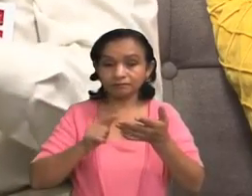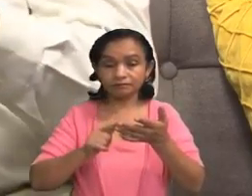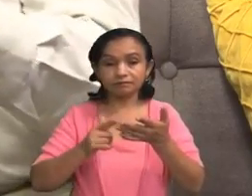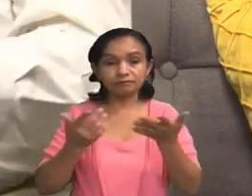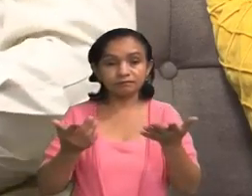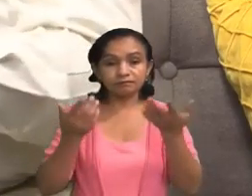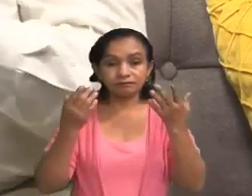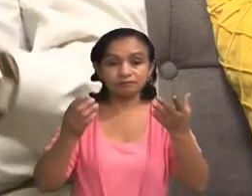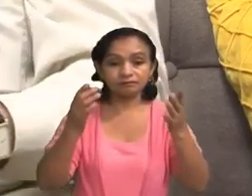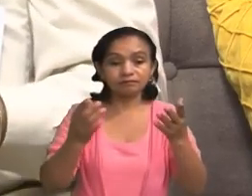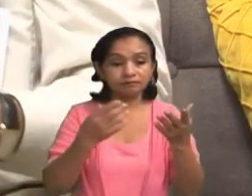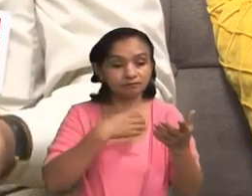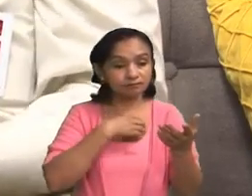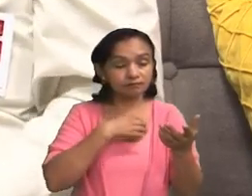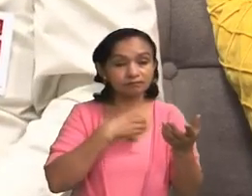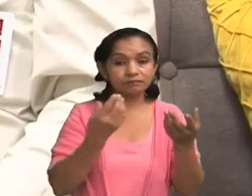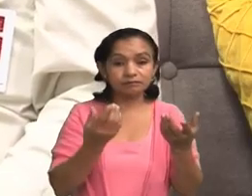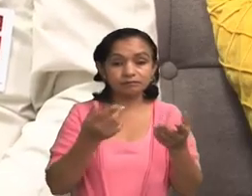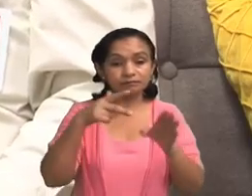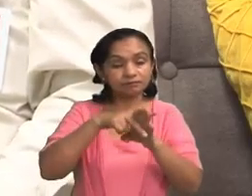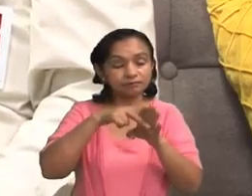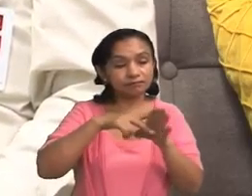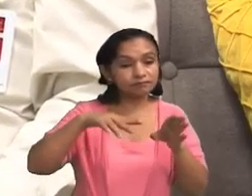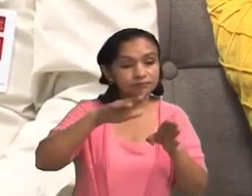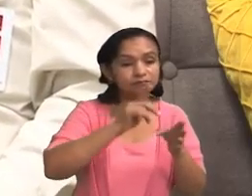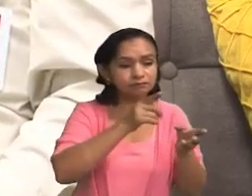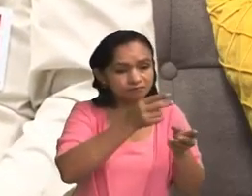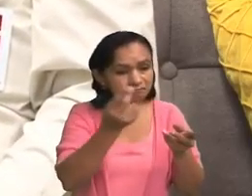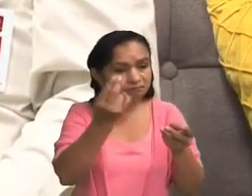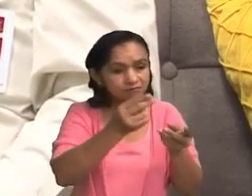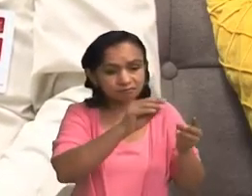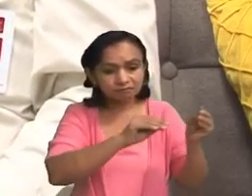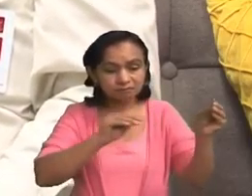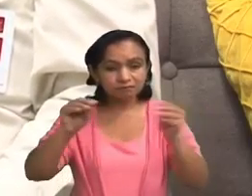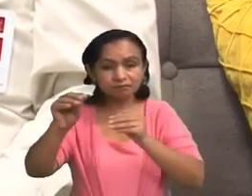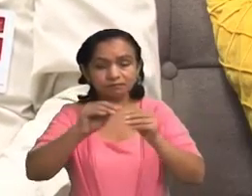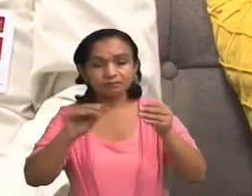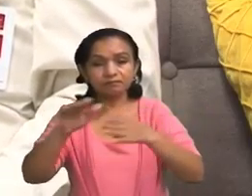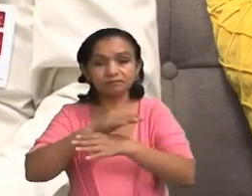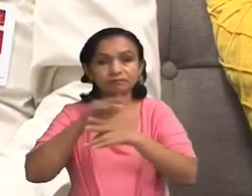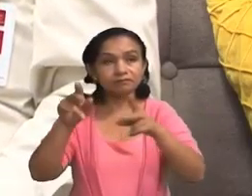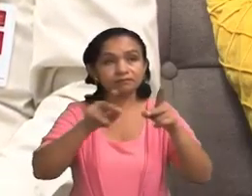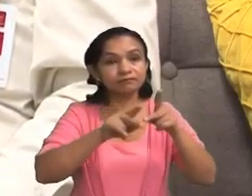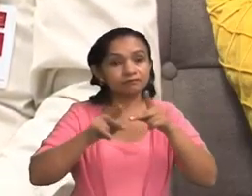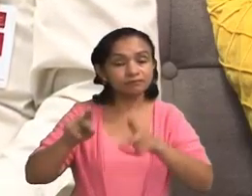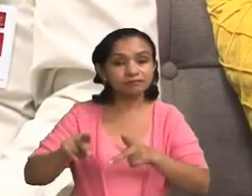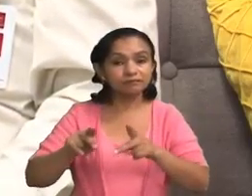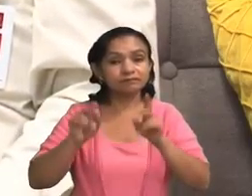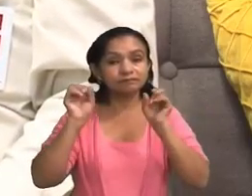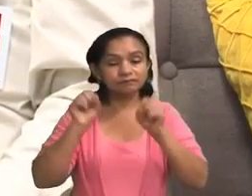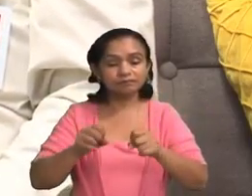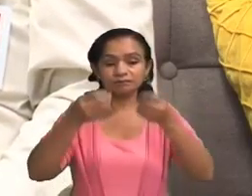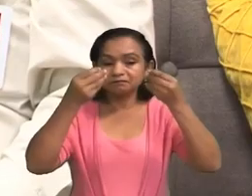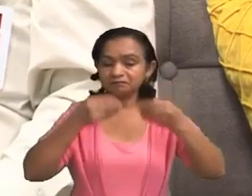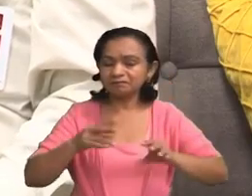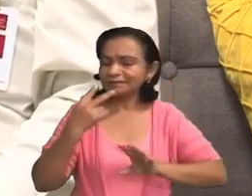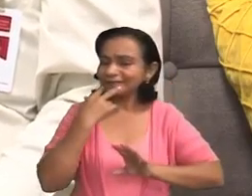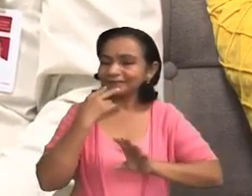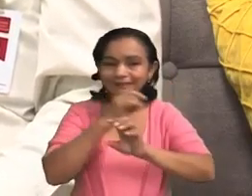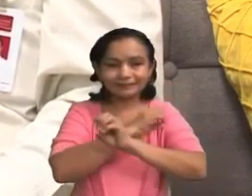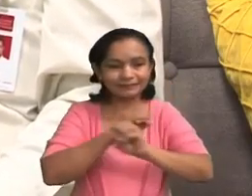optimizar todos los recursos, digamos, de una finca o de una parcela de un productor a fin de que no se pierda nada, pues